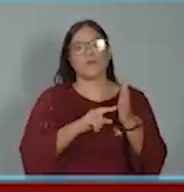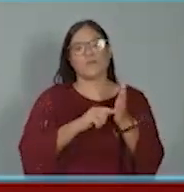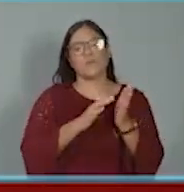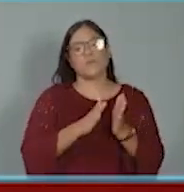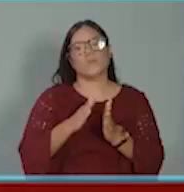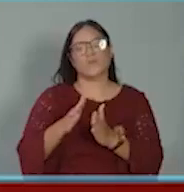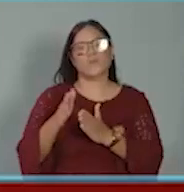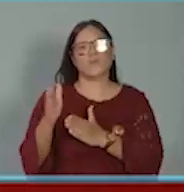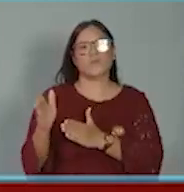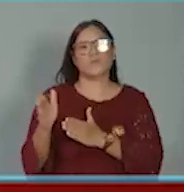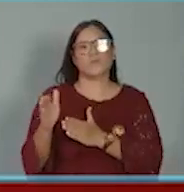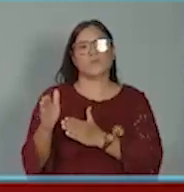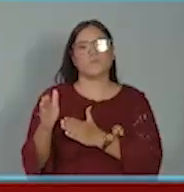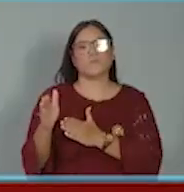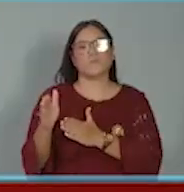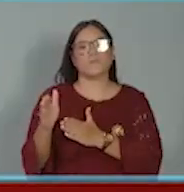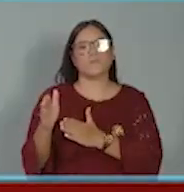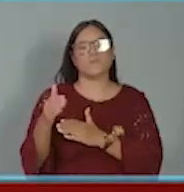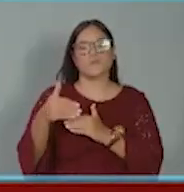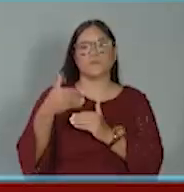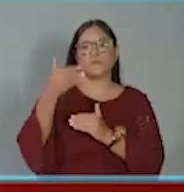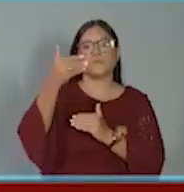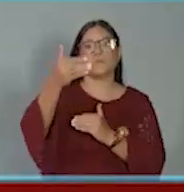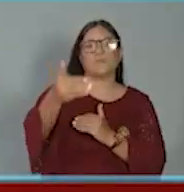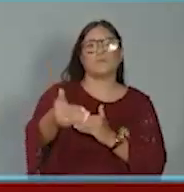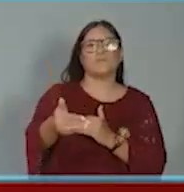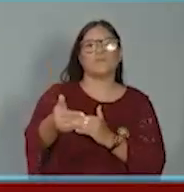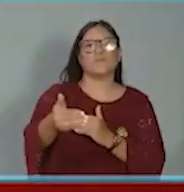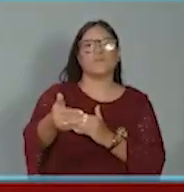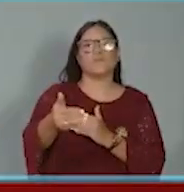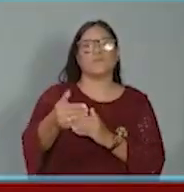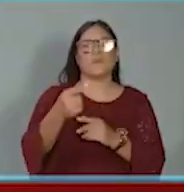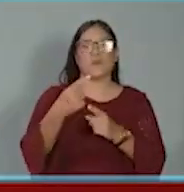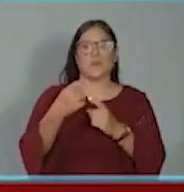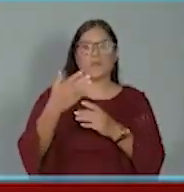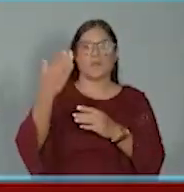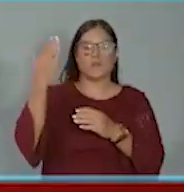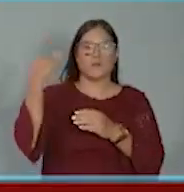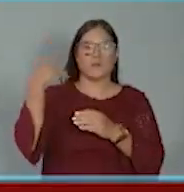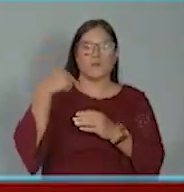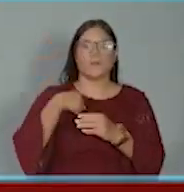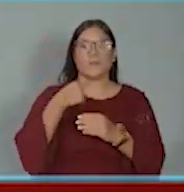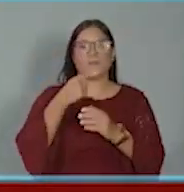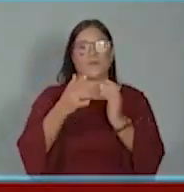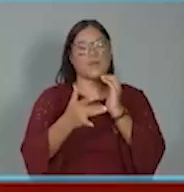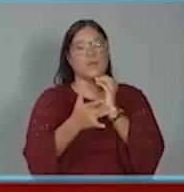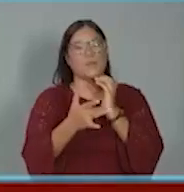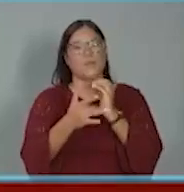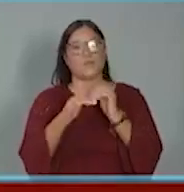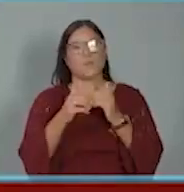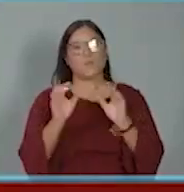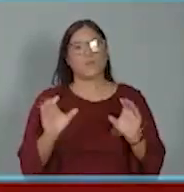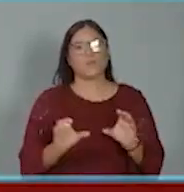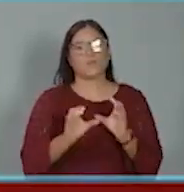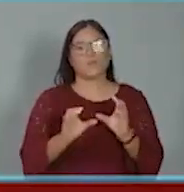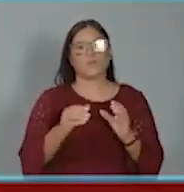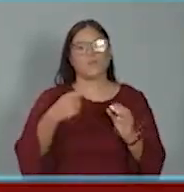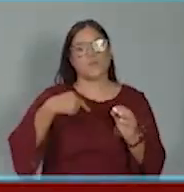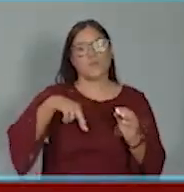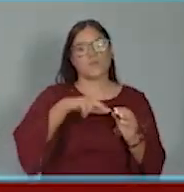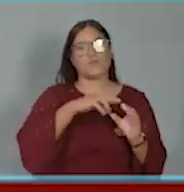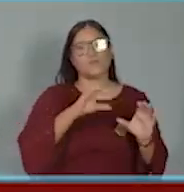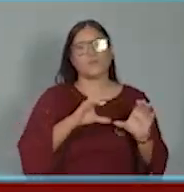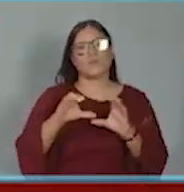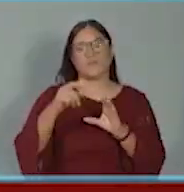procesos en lo adelante tuvo en el en el segmento anterior me preguntabas el tema de la tecnología y una de las cosas que nosotros